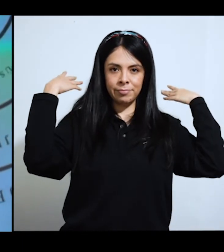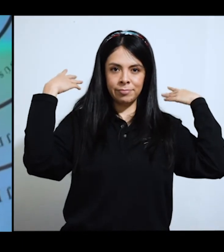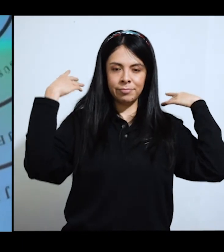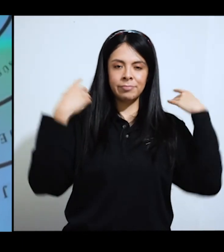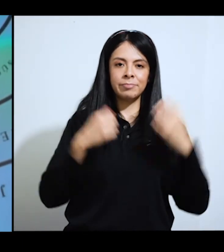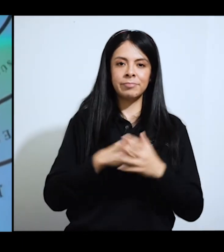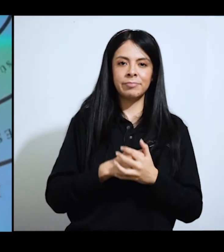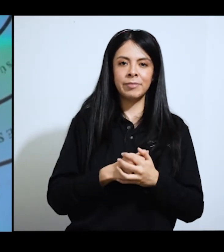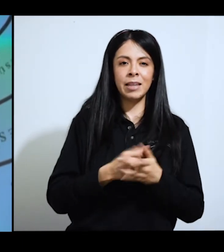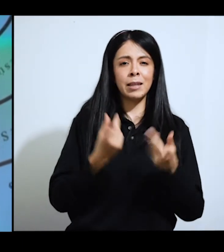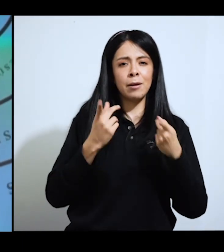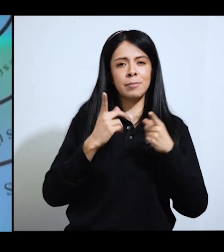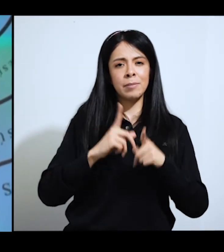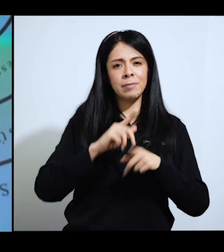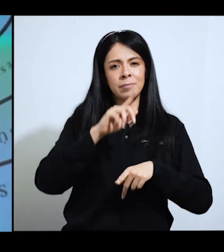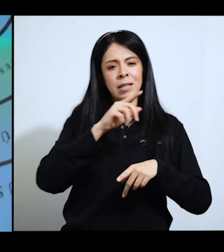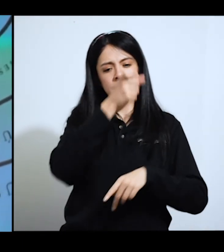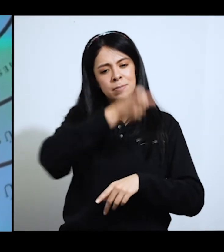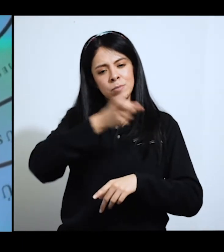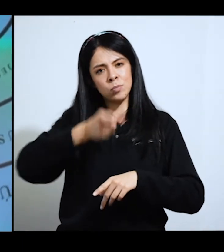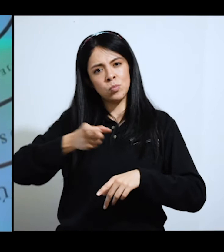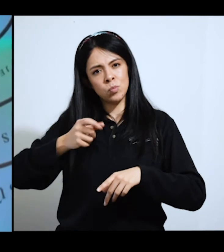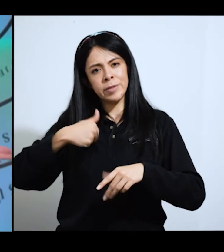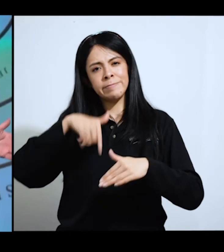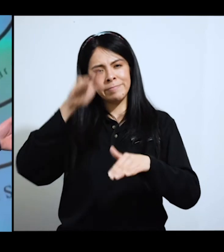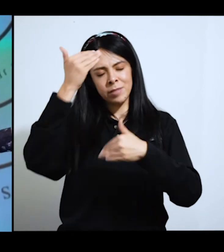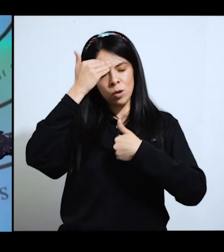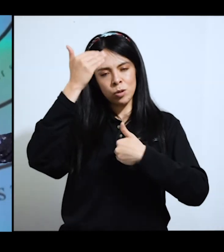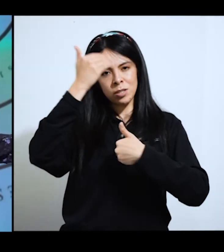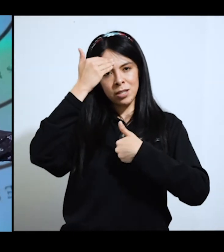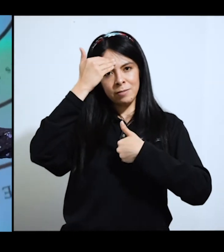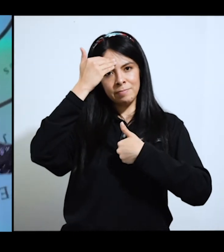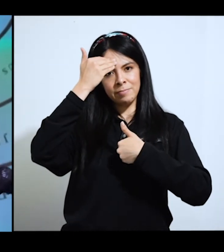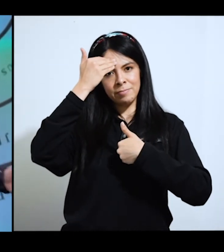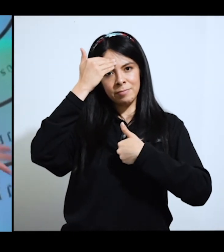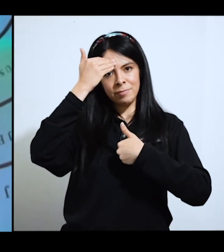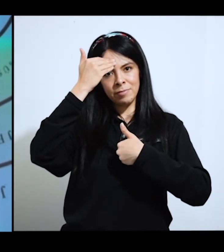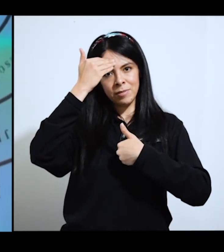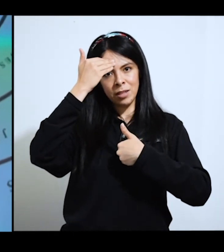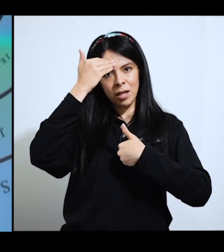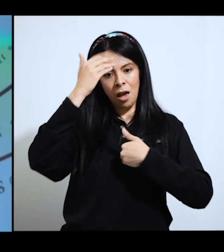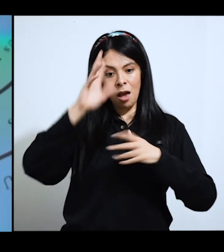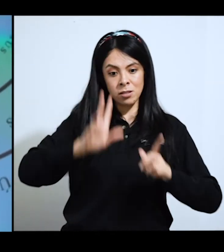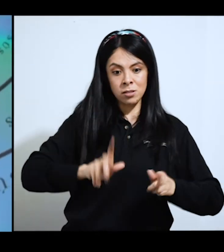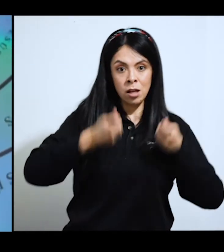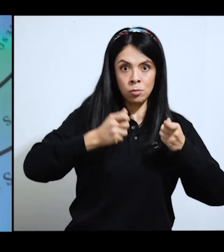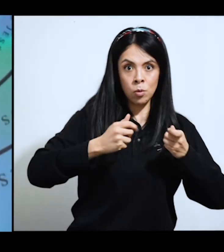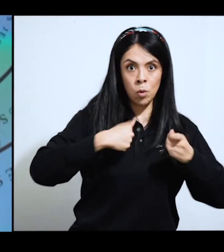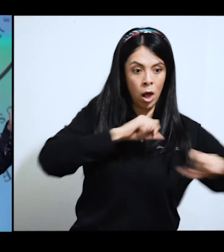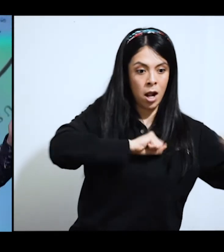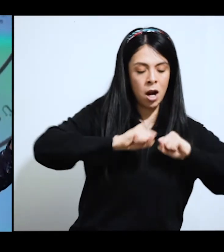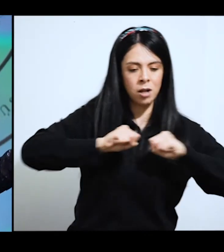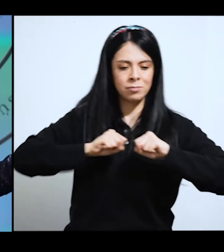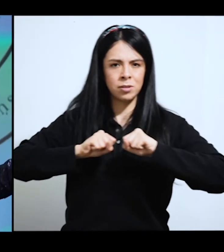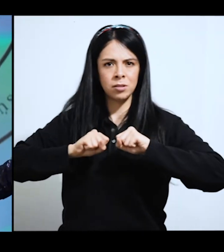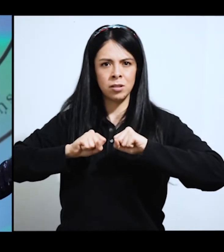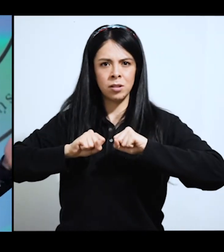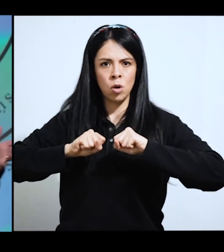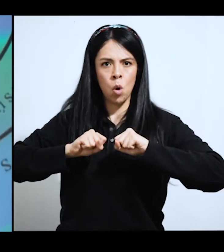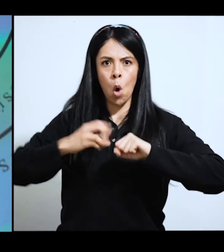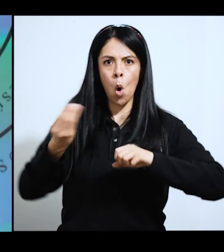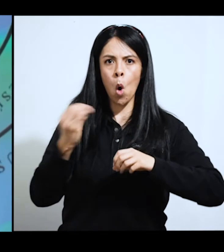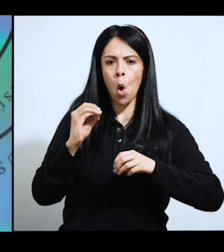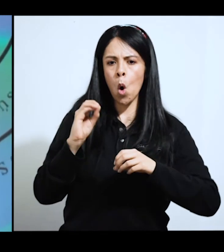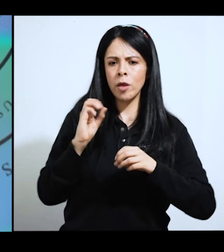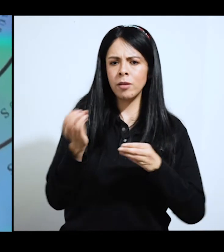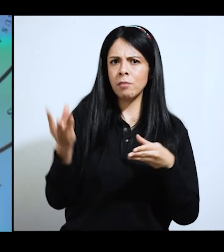saber que no somos salvos por obras, no somos salvos por ser parte de una religión, no.